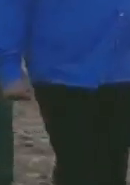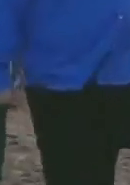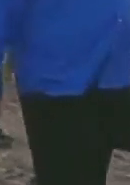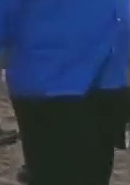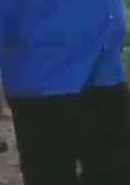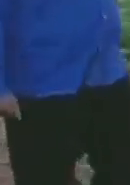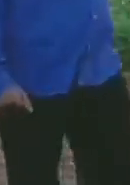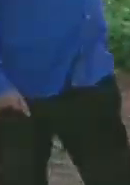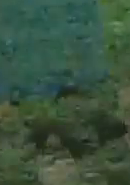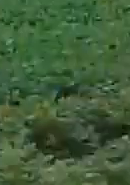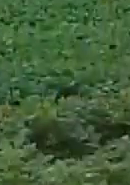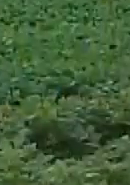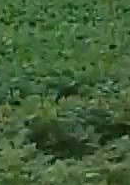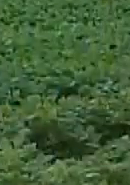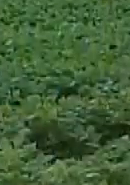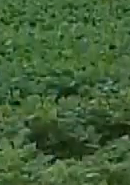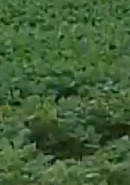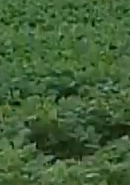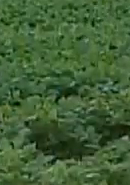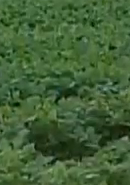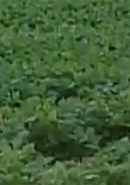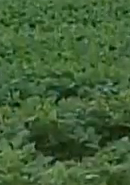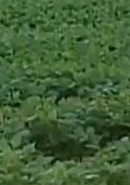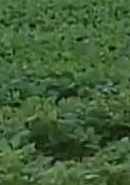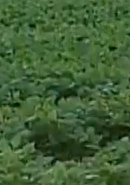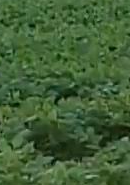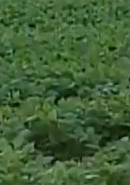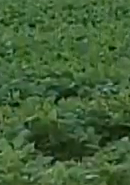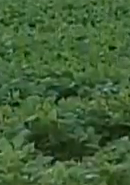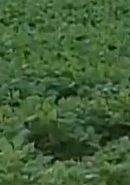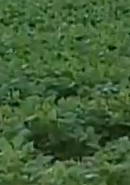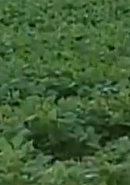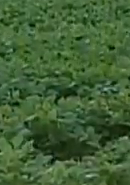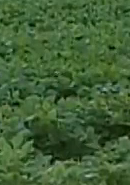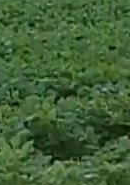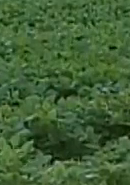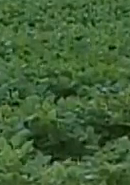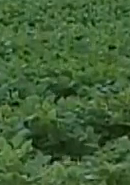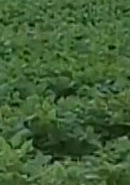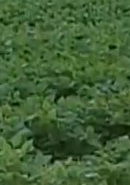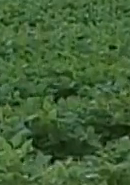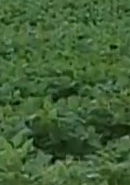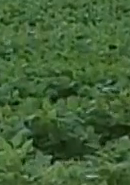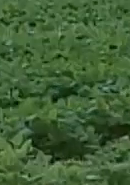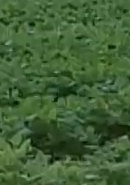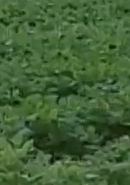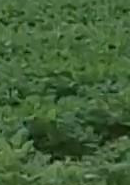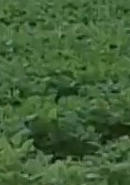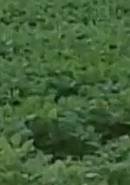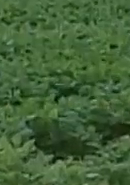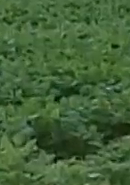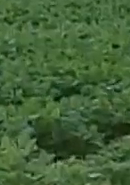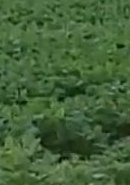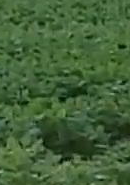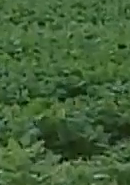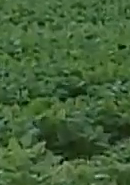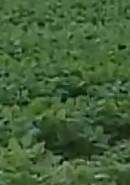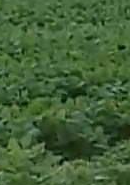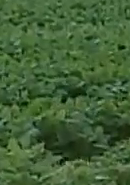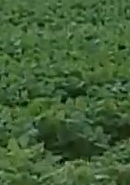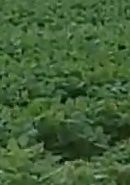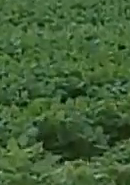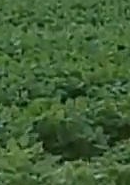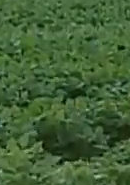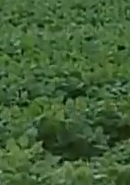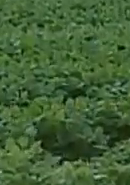produciendo más de 25 mil hectáreas de soya. La Venezuela profunda, la Venezuela productiva, la Venezuela